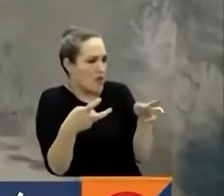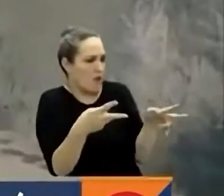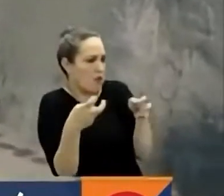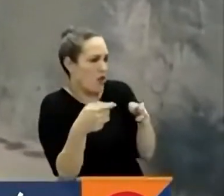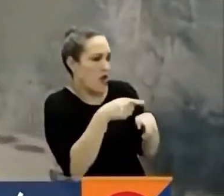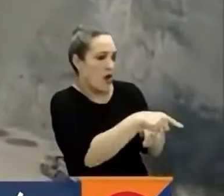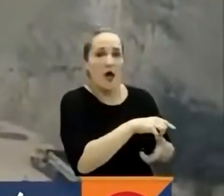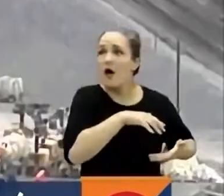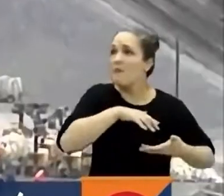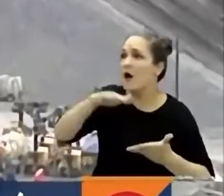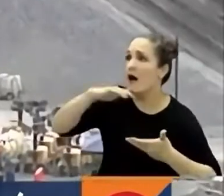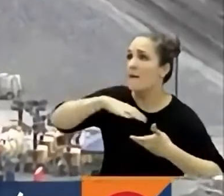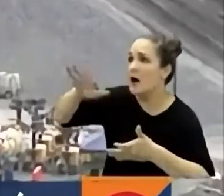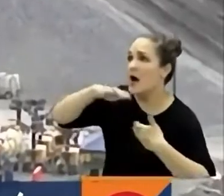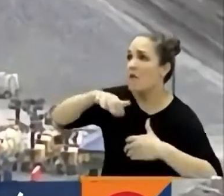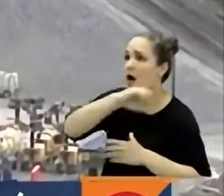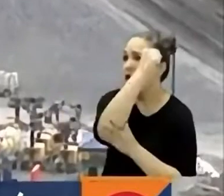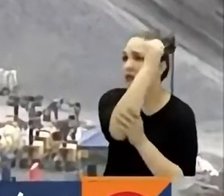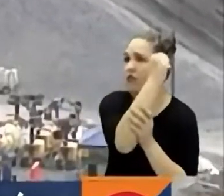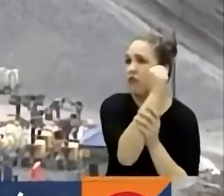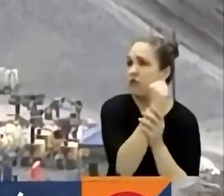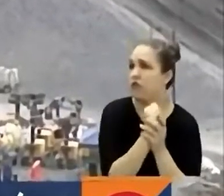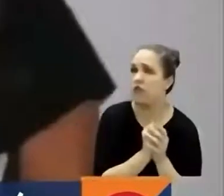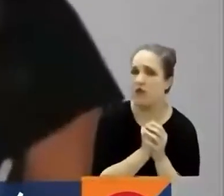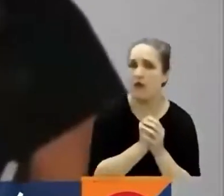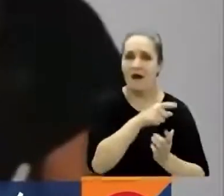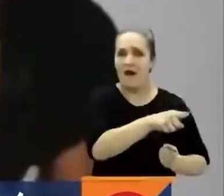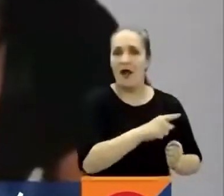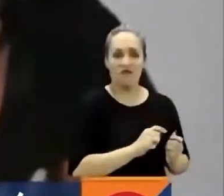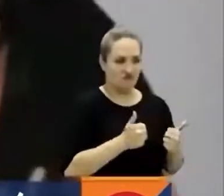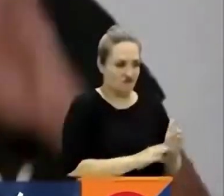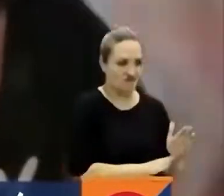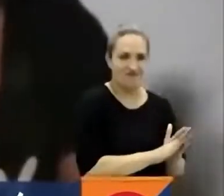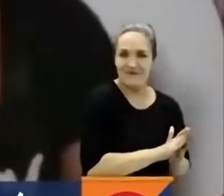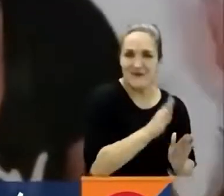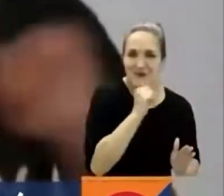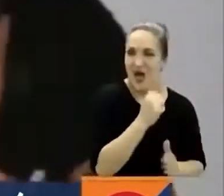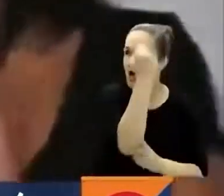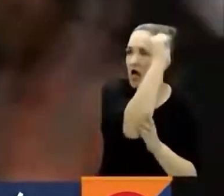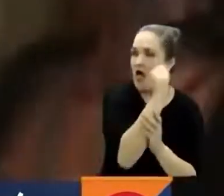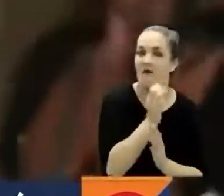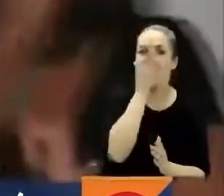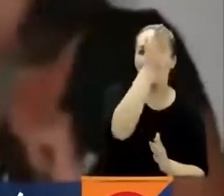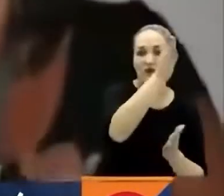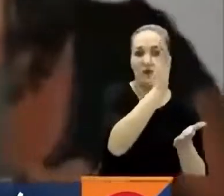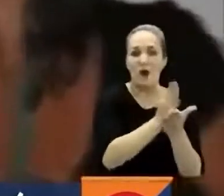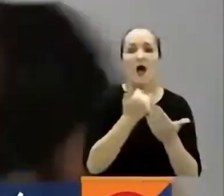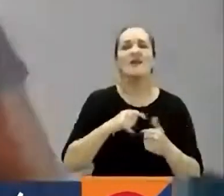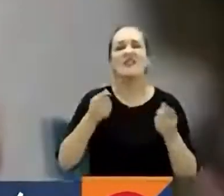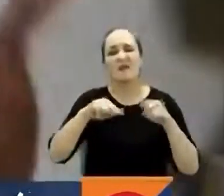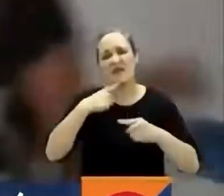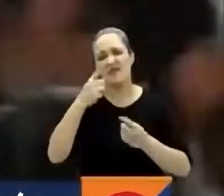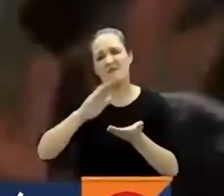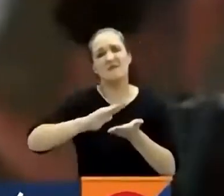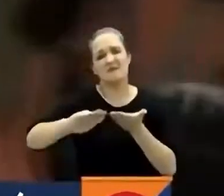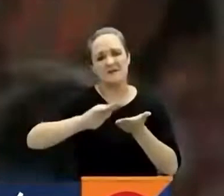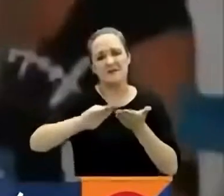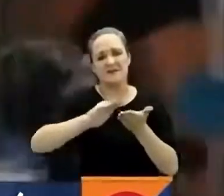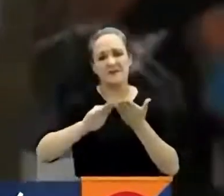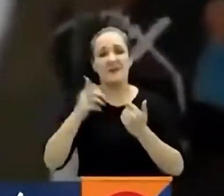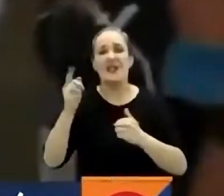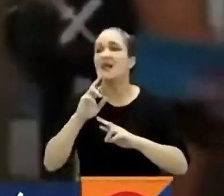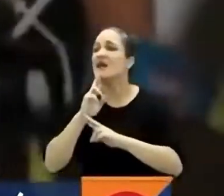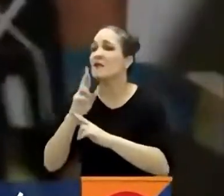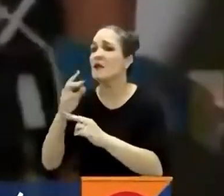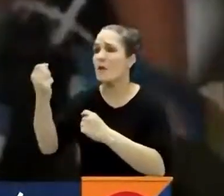aprovechen la explotación de riqueza de naciones con menor evolución. La ministra también aprovechó para ofrecer disculpas por no responder